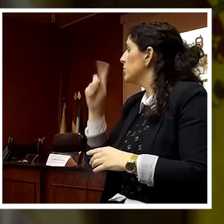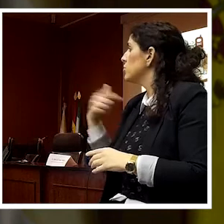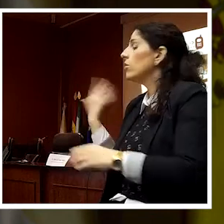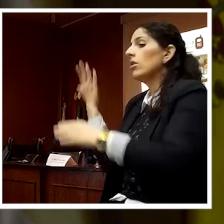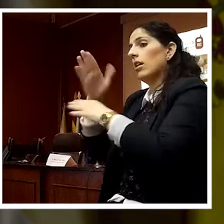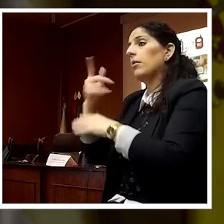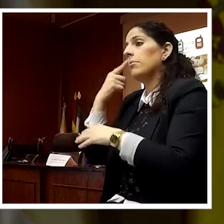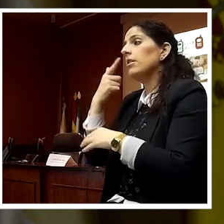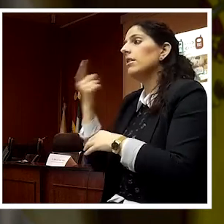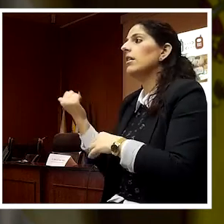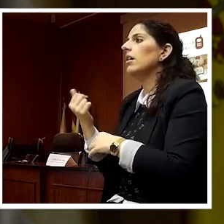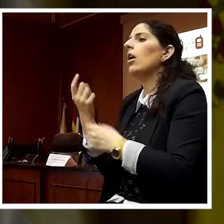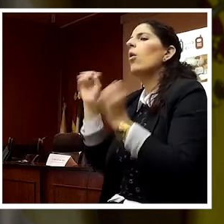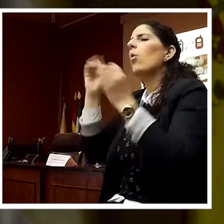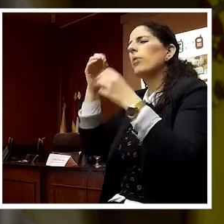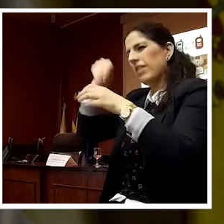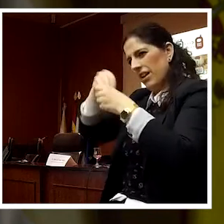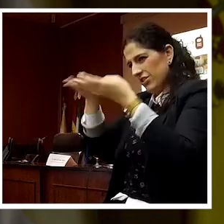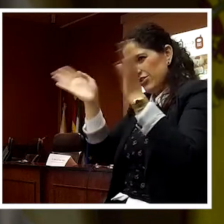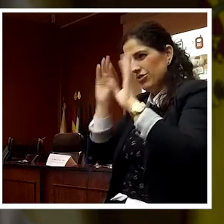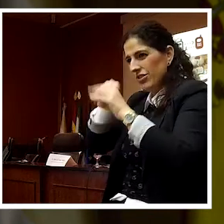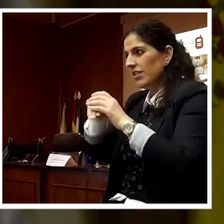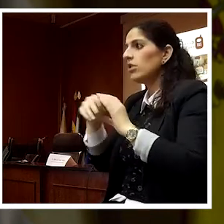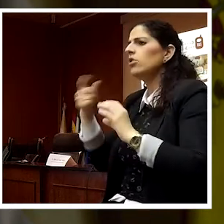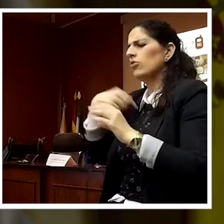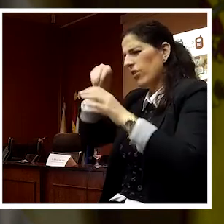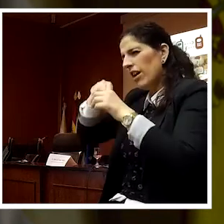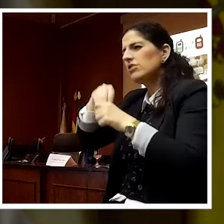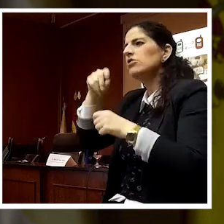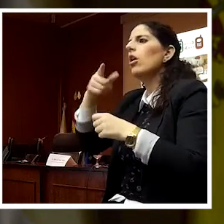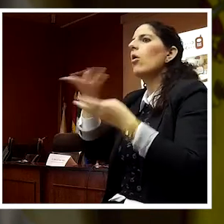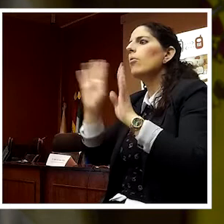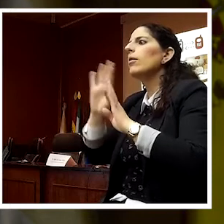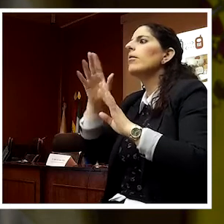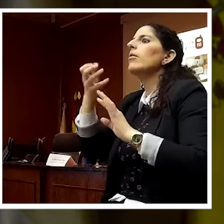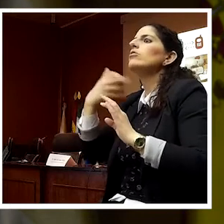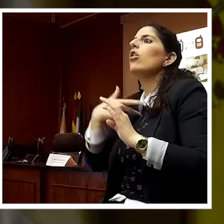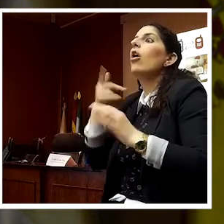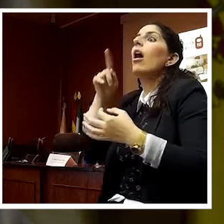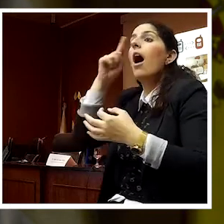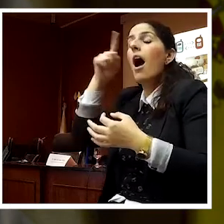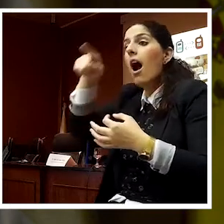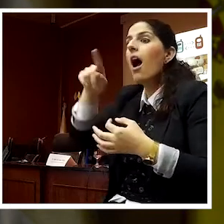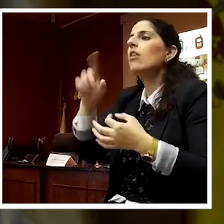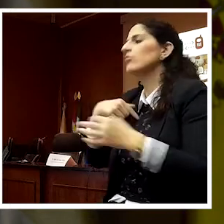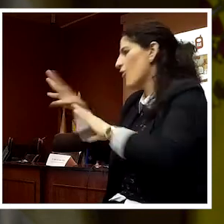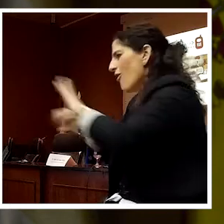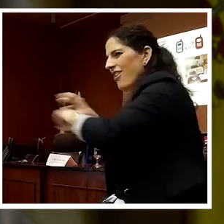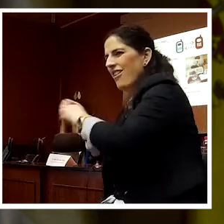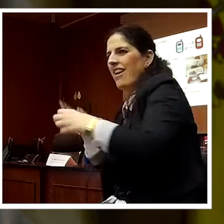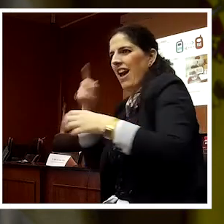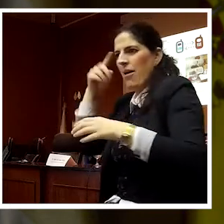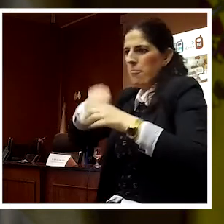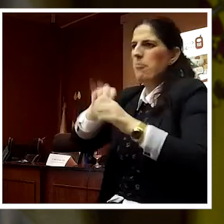enseñaré una UBI móvil por dentro, llevamos material específico para lo que nos han dicho y para la edad de la